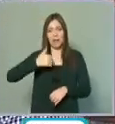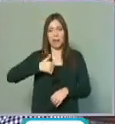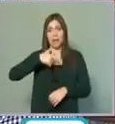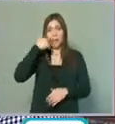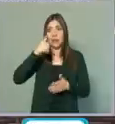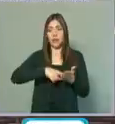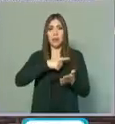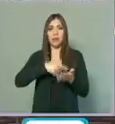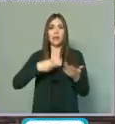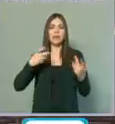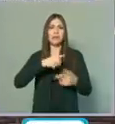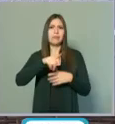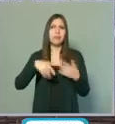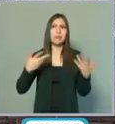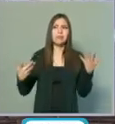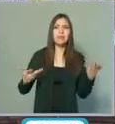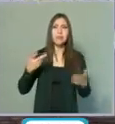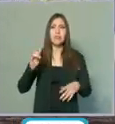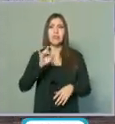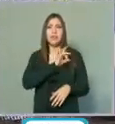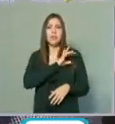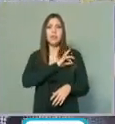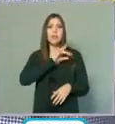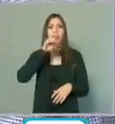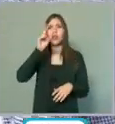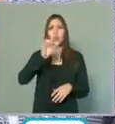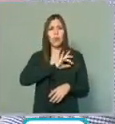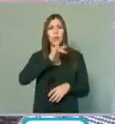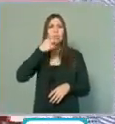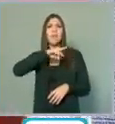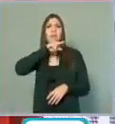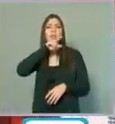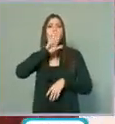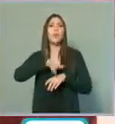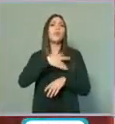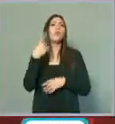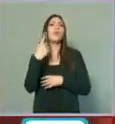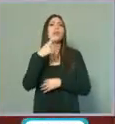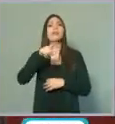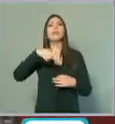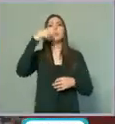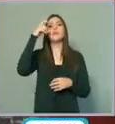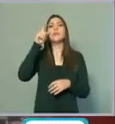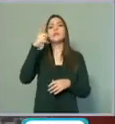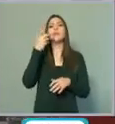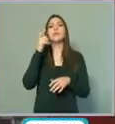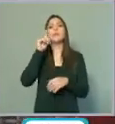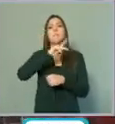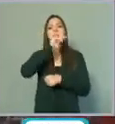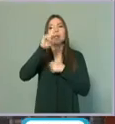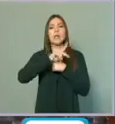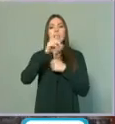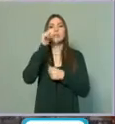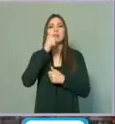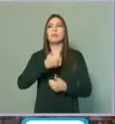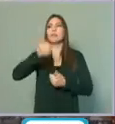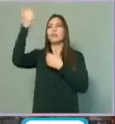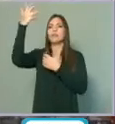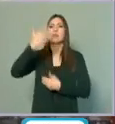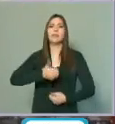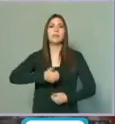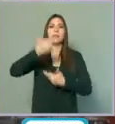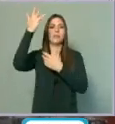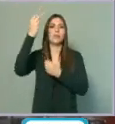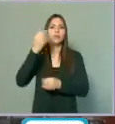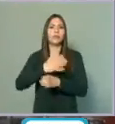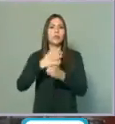¿no? Sí, totalmente, pero el tema ahí, de hecho, él rompe el acuerdo y la negociación, porque el tema de la migración no entraba en